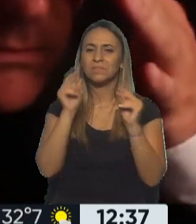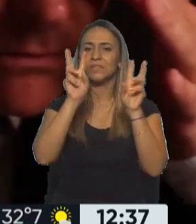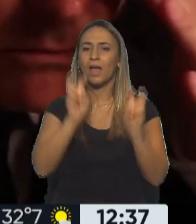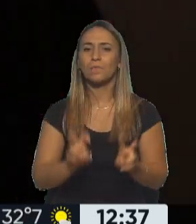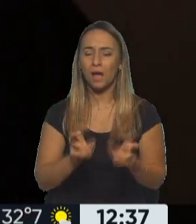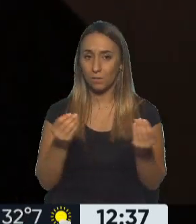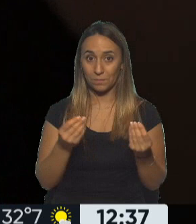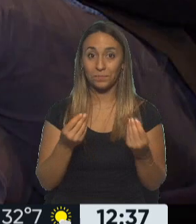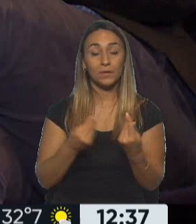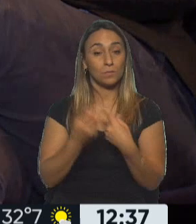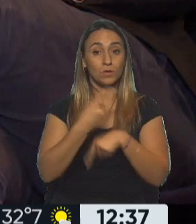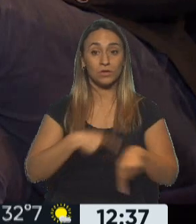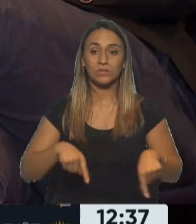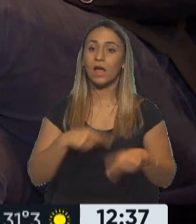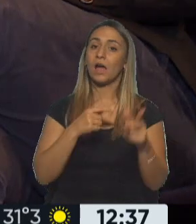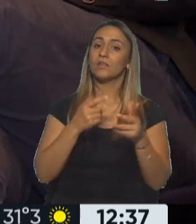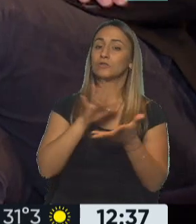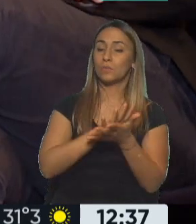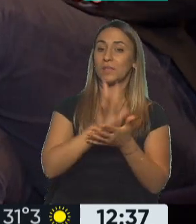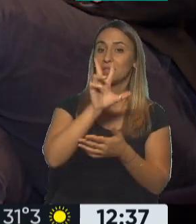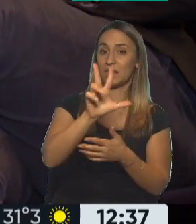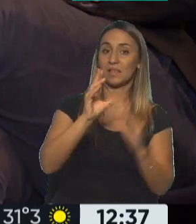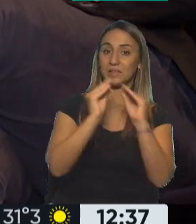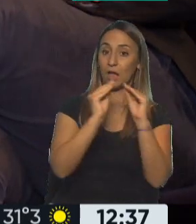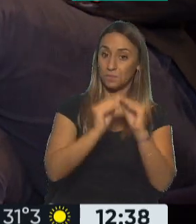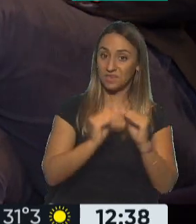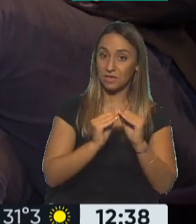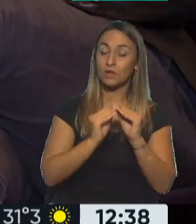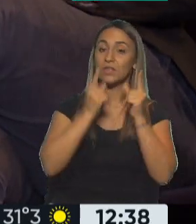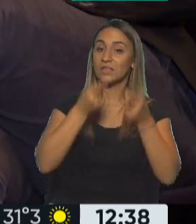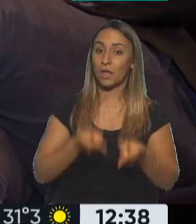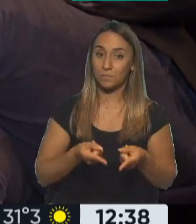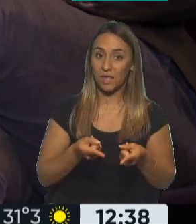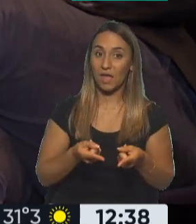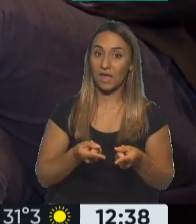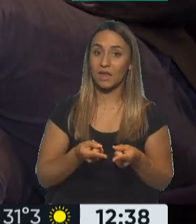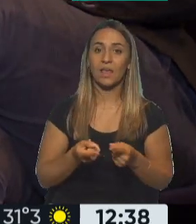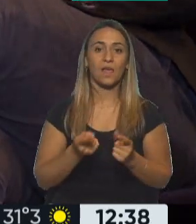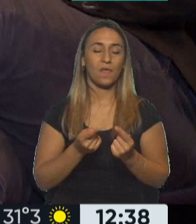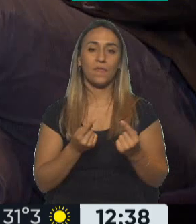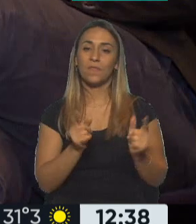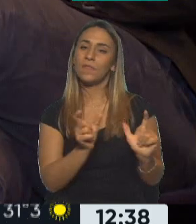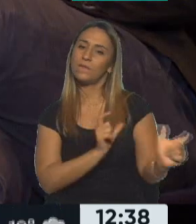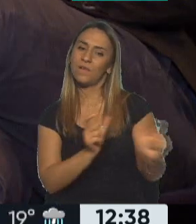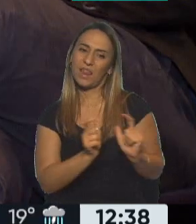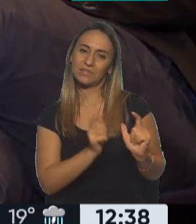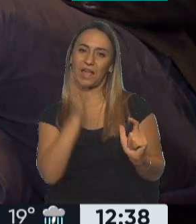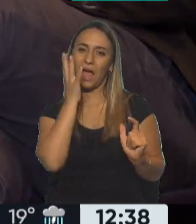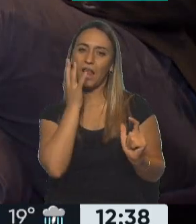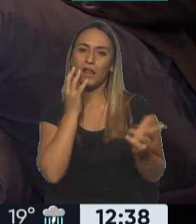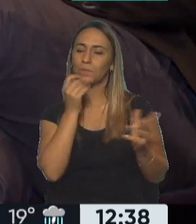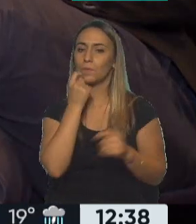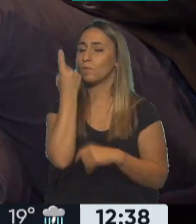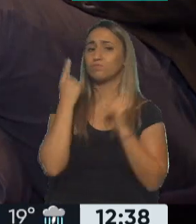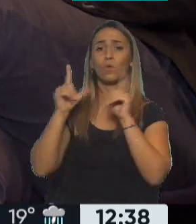que habla de tres amigos y de la diferencia que un cuadro dispara, que uno compre